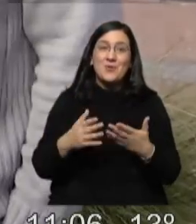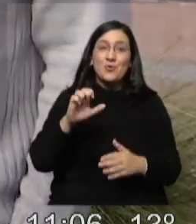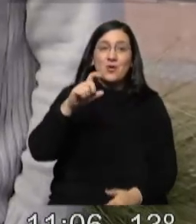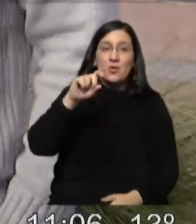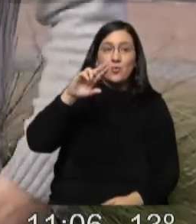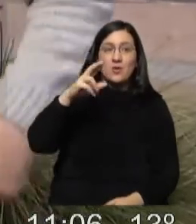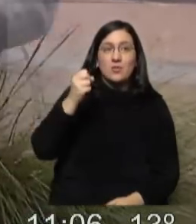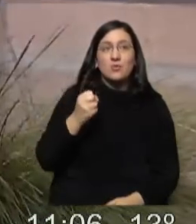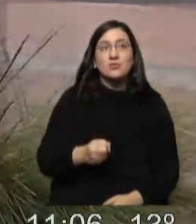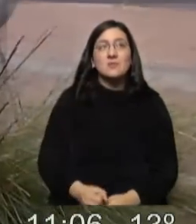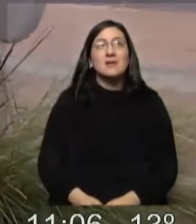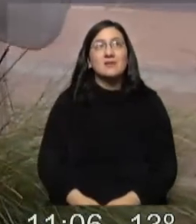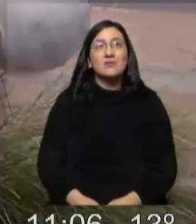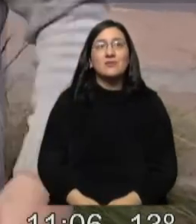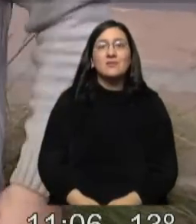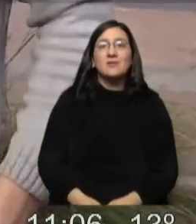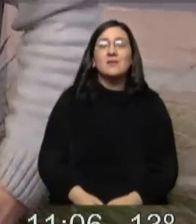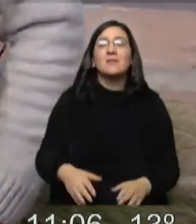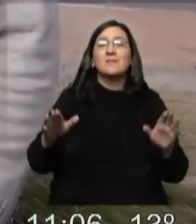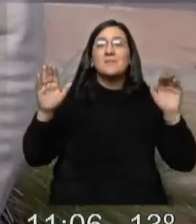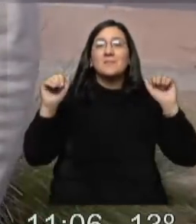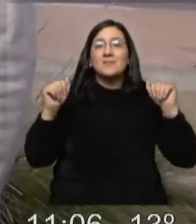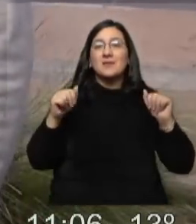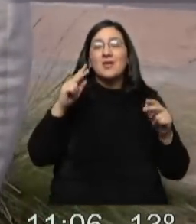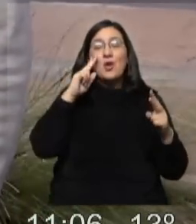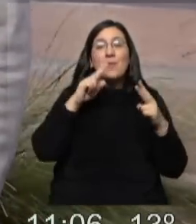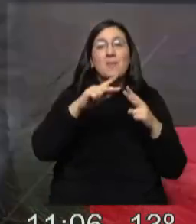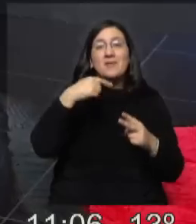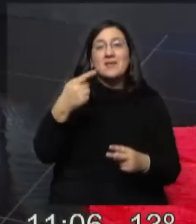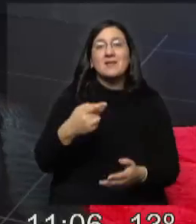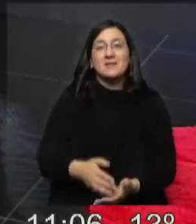Pérez, desde el centro de Montevideo, nos despedimos, Fito, y les digo hasta mañana. Ey, ya te vas, ya te vas.